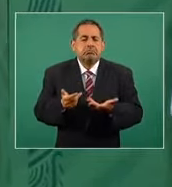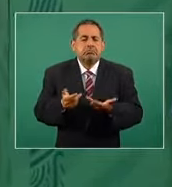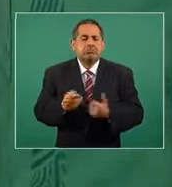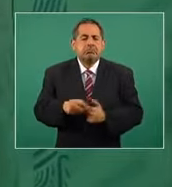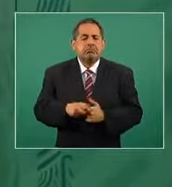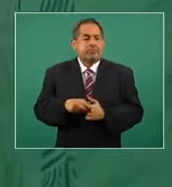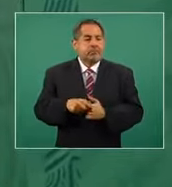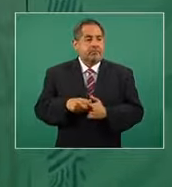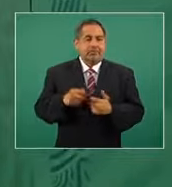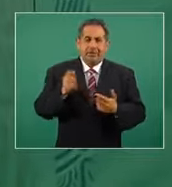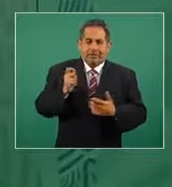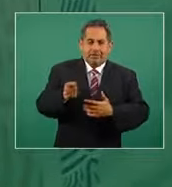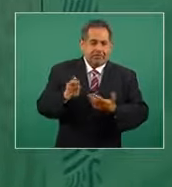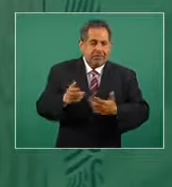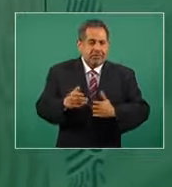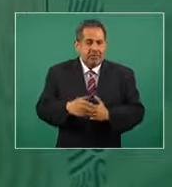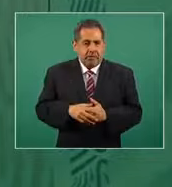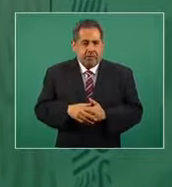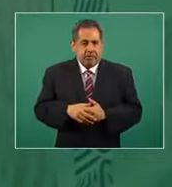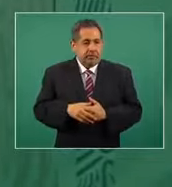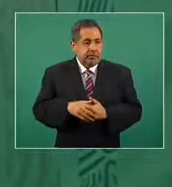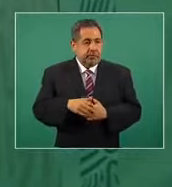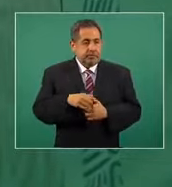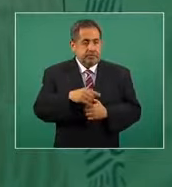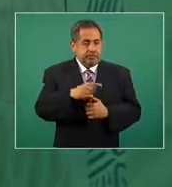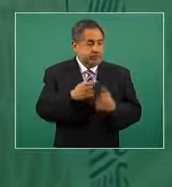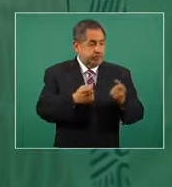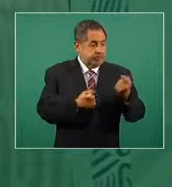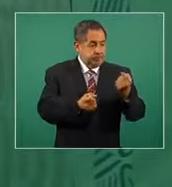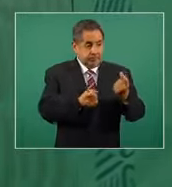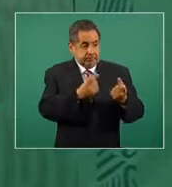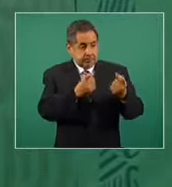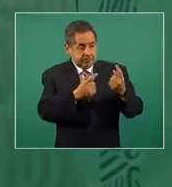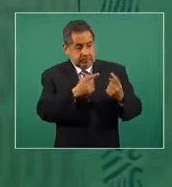Convertir las deudas privadas de unos cuantos,